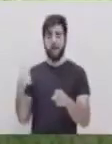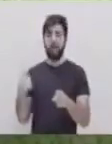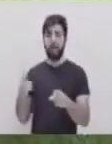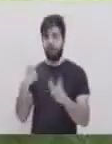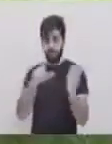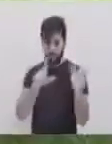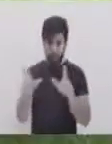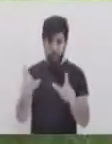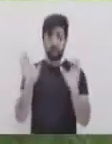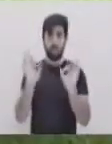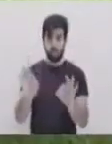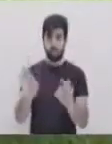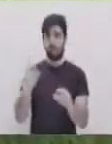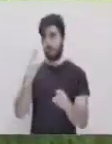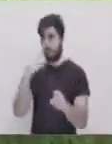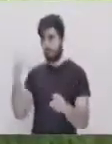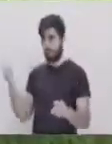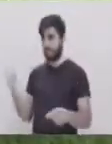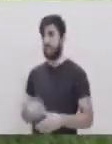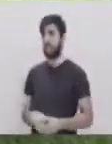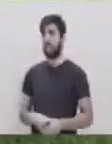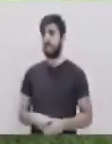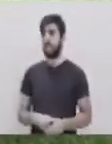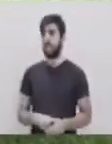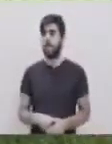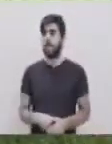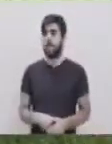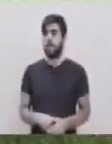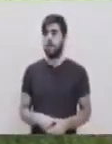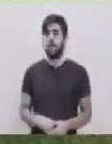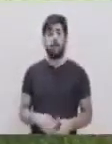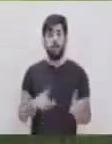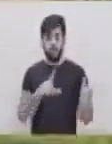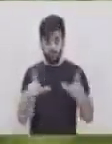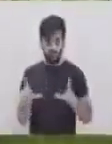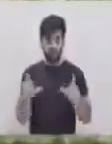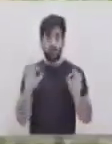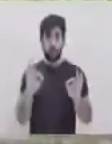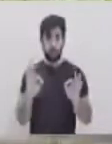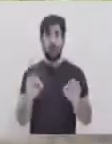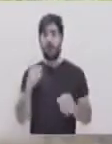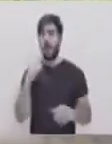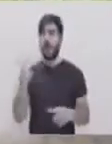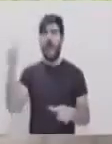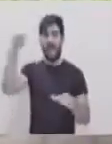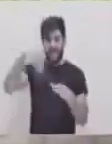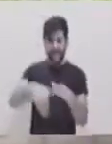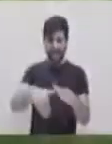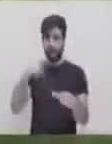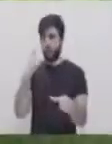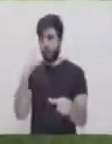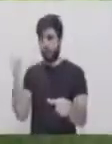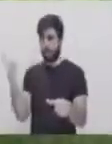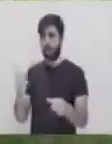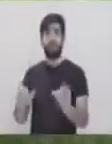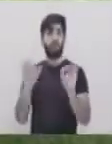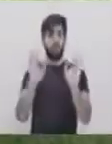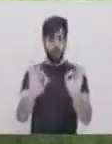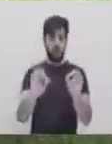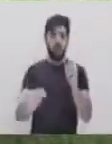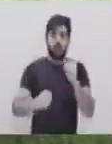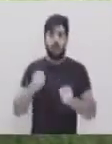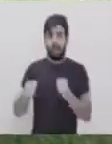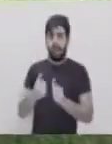¡Excelente! En sus marcas. Vamos, toma uno. ¡Listo! ¡Adentro! ¡Corre, corre, corre!